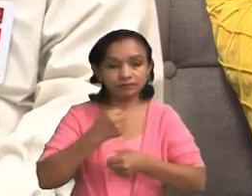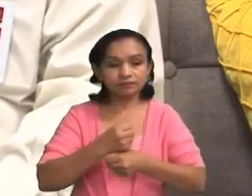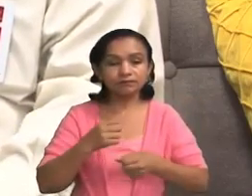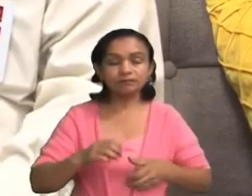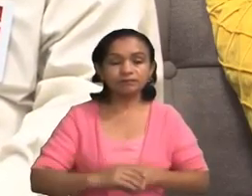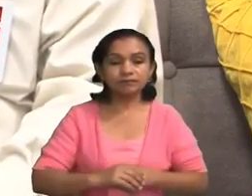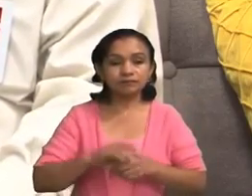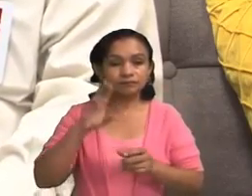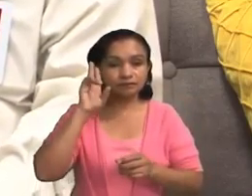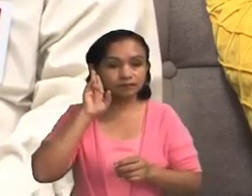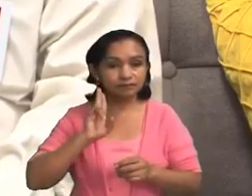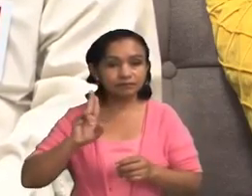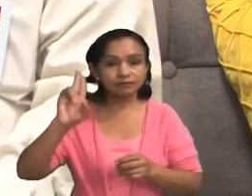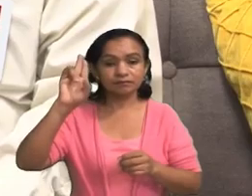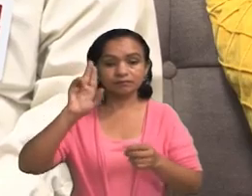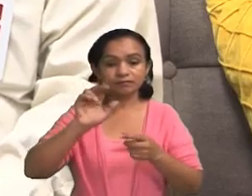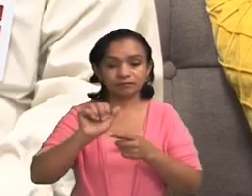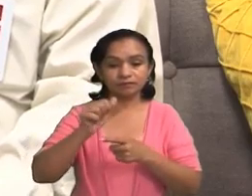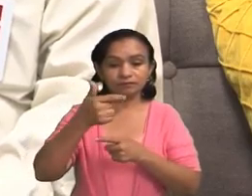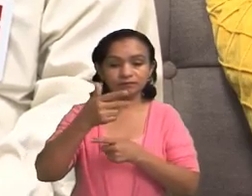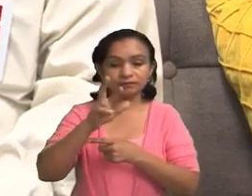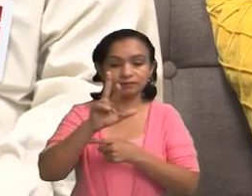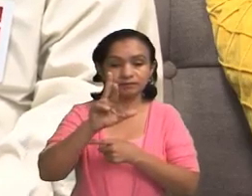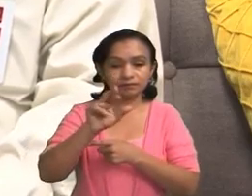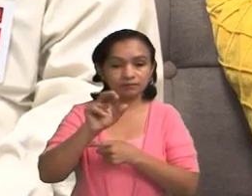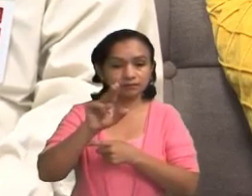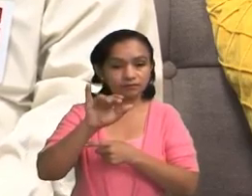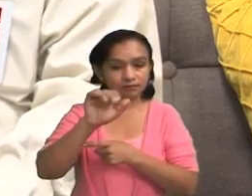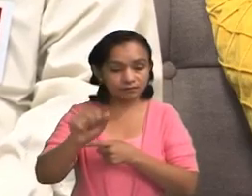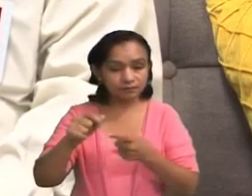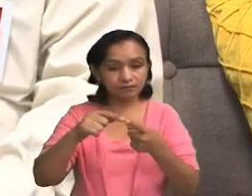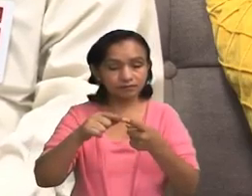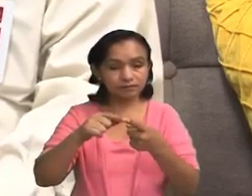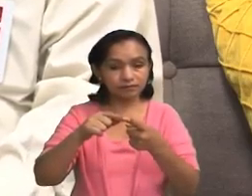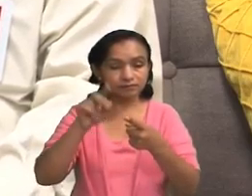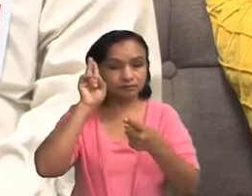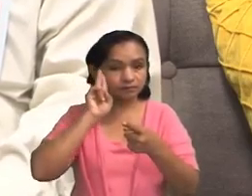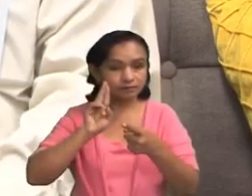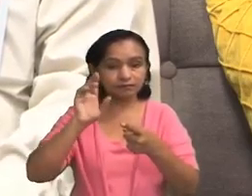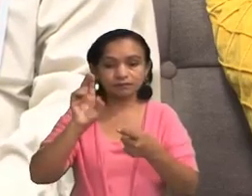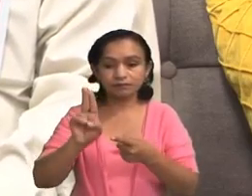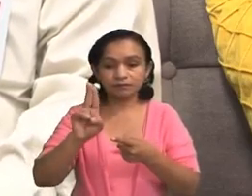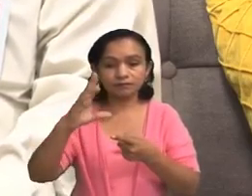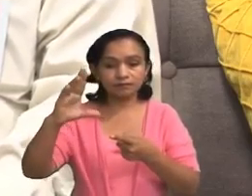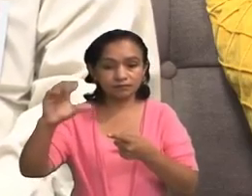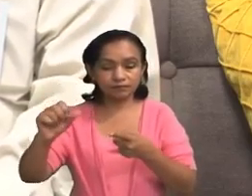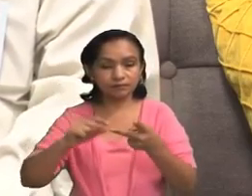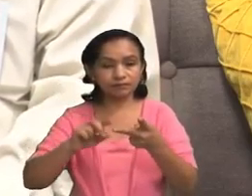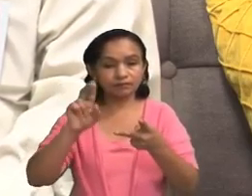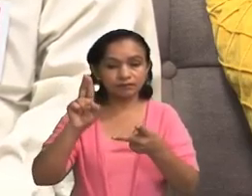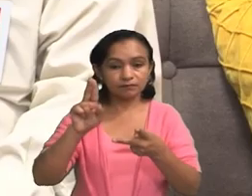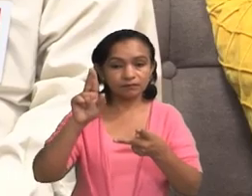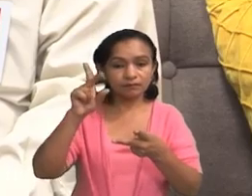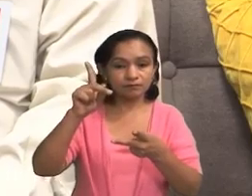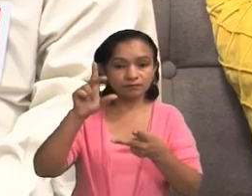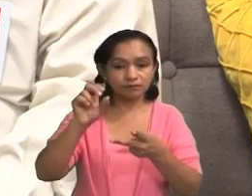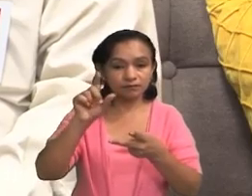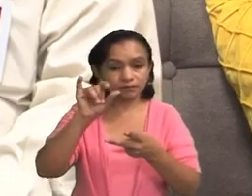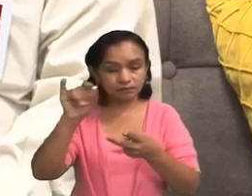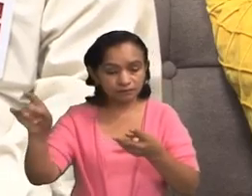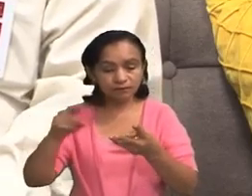La Universidad Agraria, la Universidad Centroamericana, la UPOLIA, a la cual yo